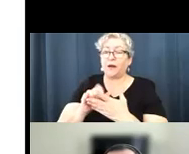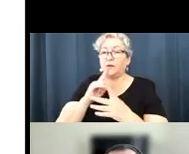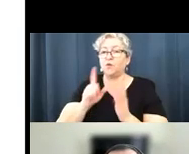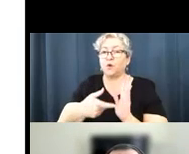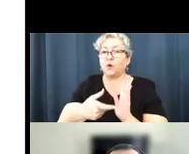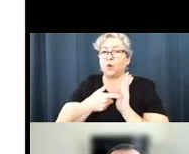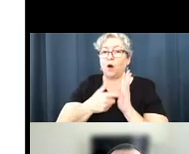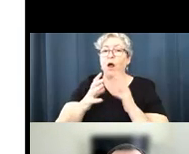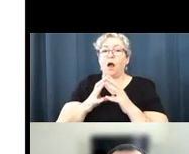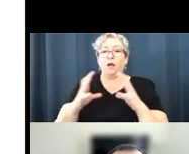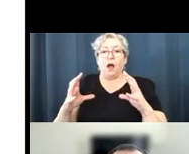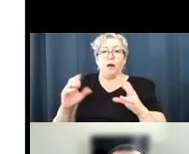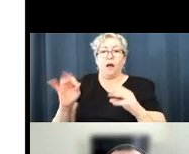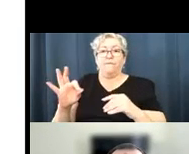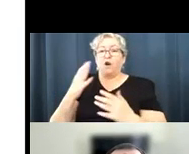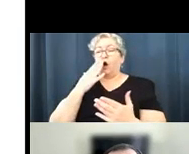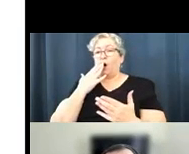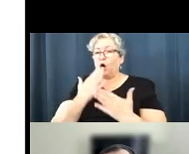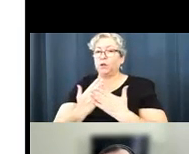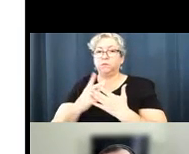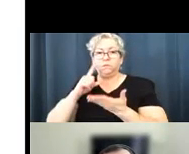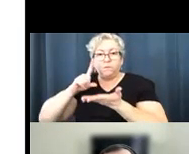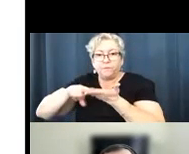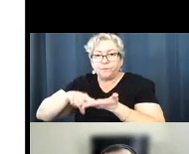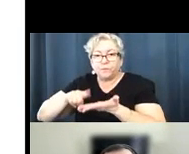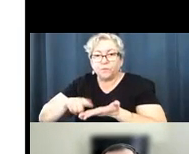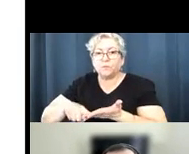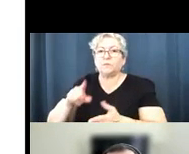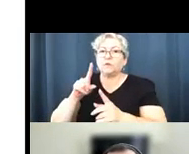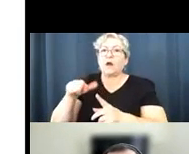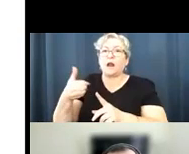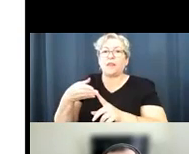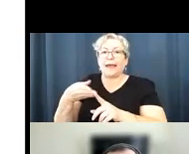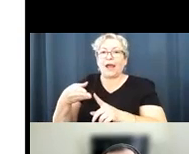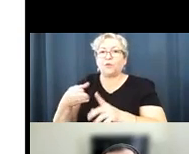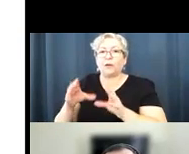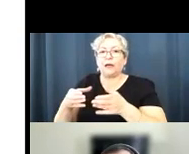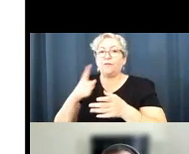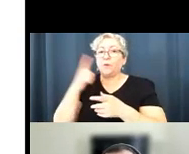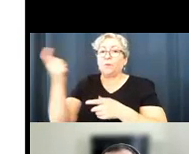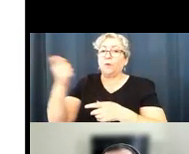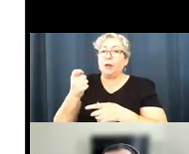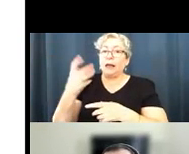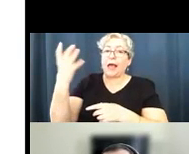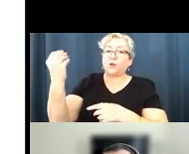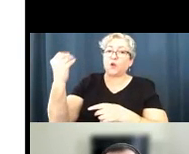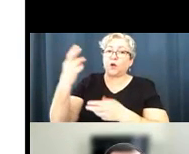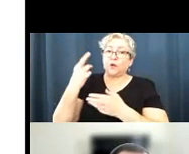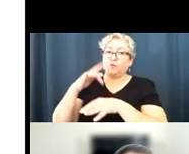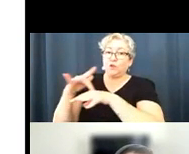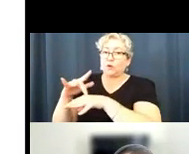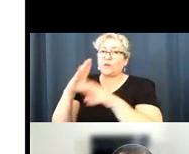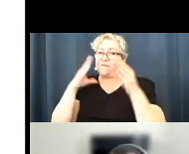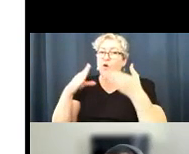correcto. Y eso es un poco difícil de hacer y requiere hacer mucha investigación. Y esa es otra área. Si usted va a traer un recurso externo, que